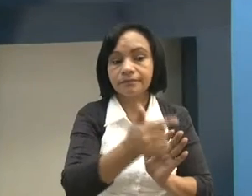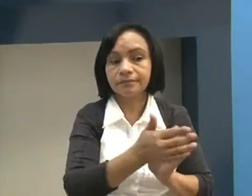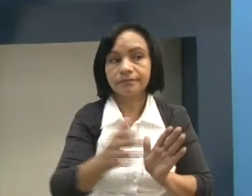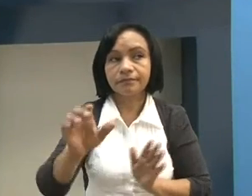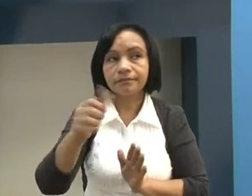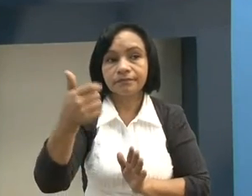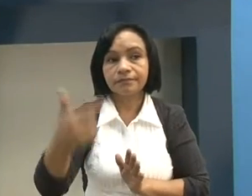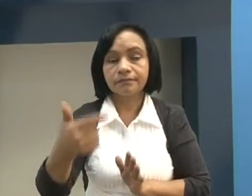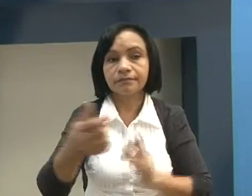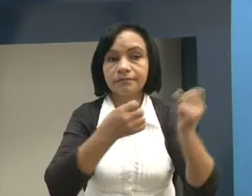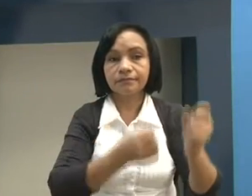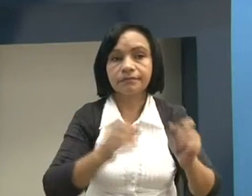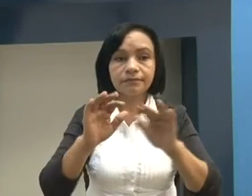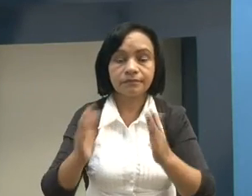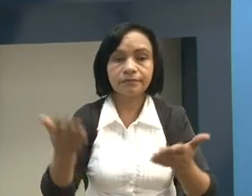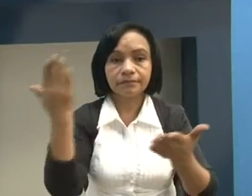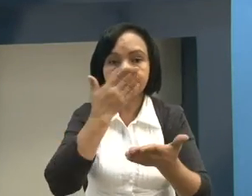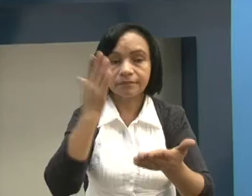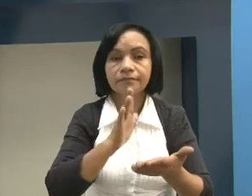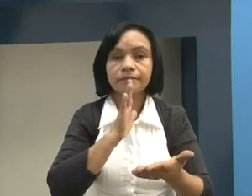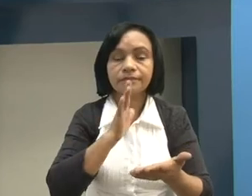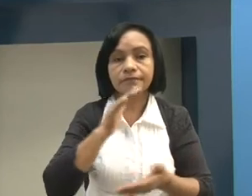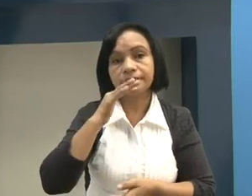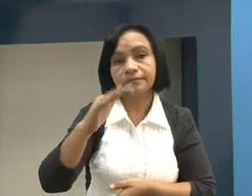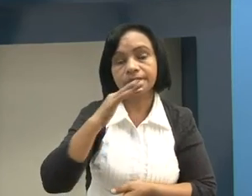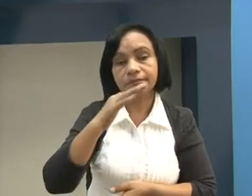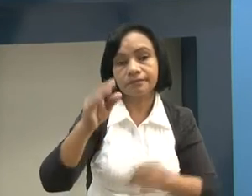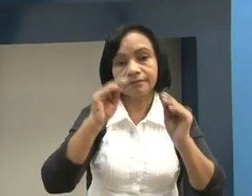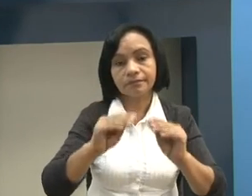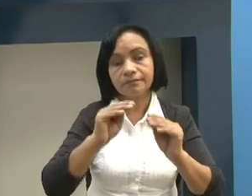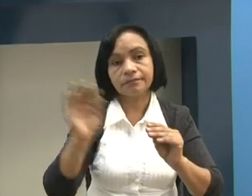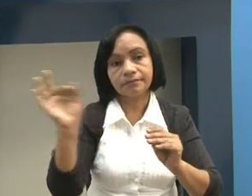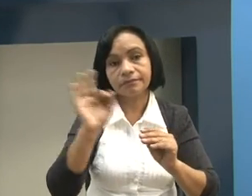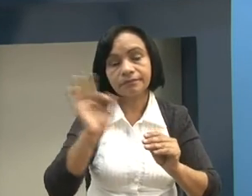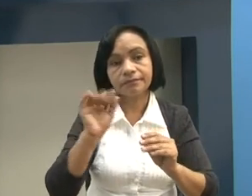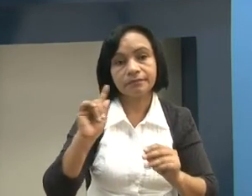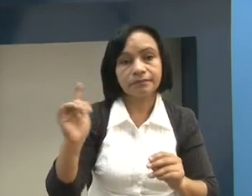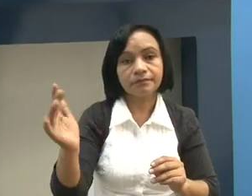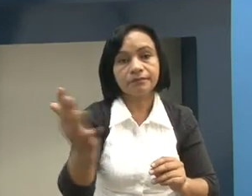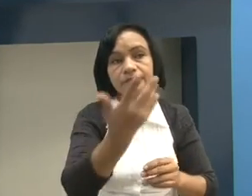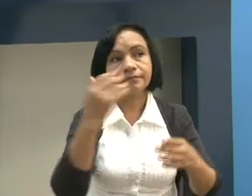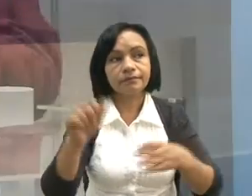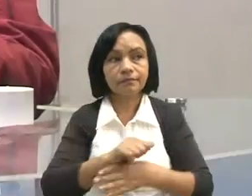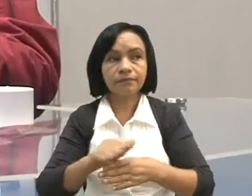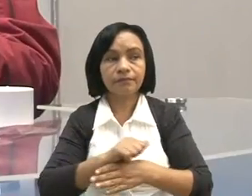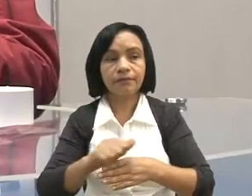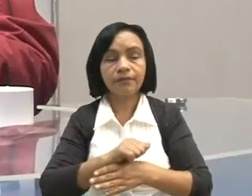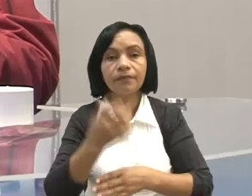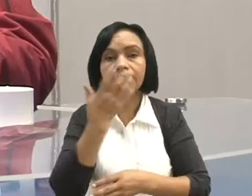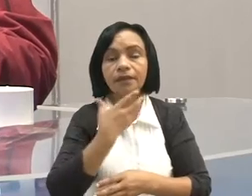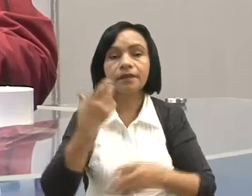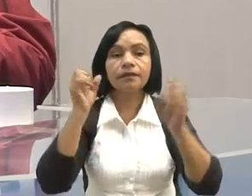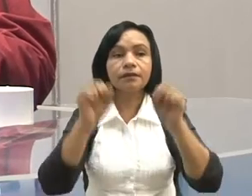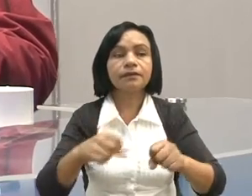los maestros y maestras que dan inglés hablen el inglés, no que lo enseñen. De tal manera que metodológicamente los preparaste a esos jóvenes para